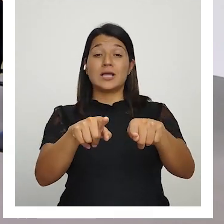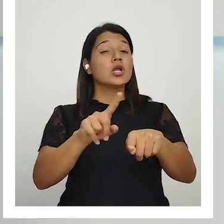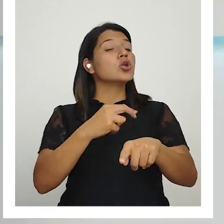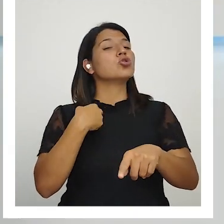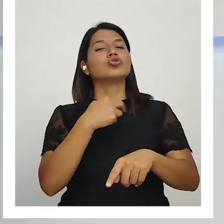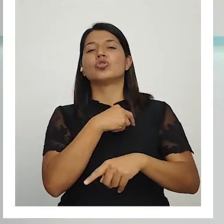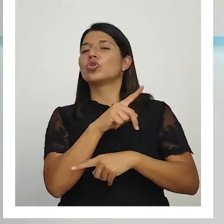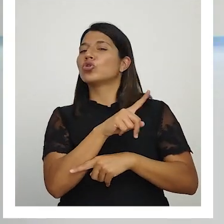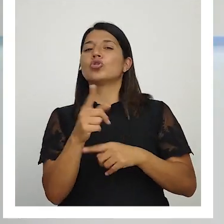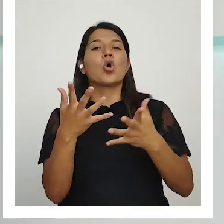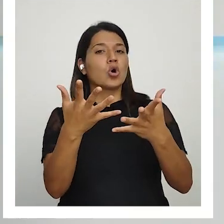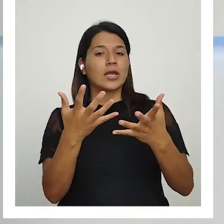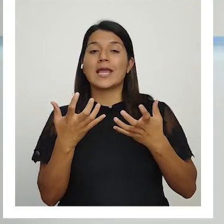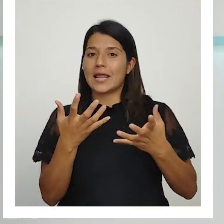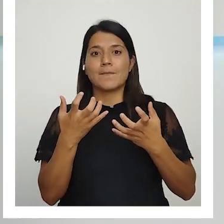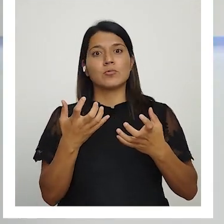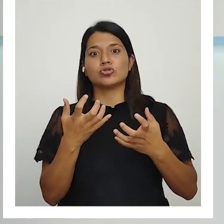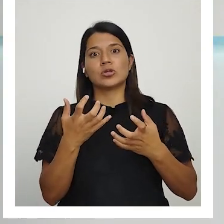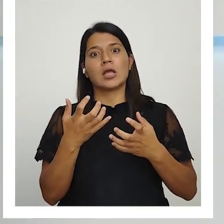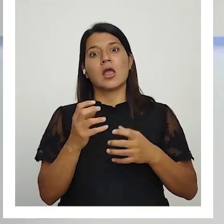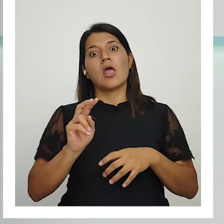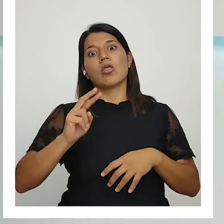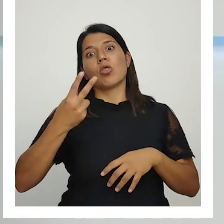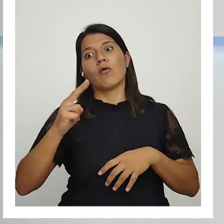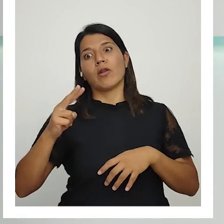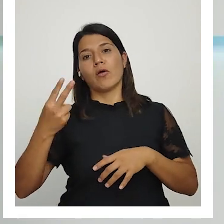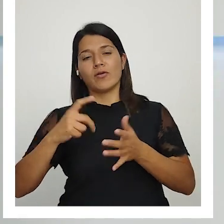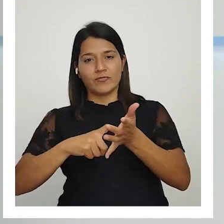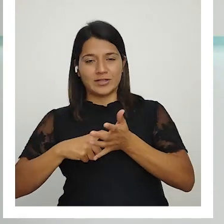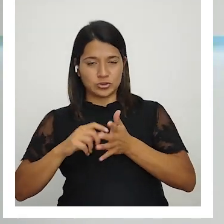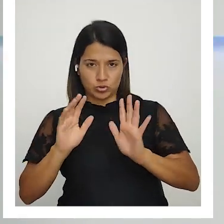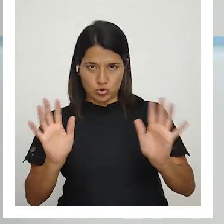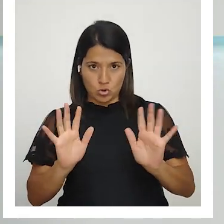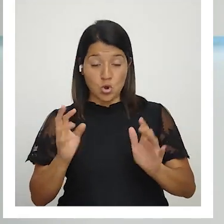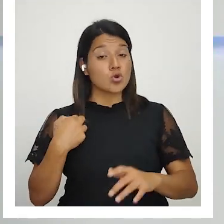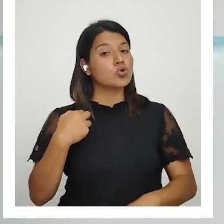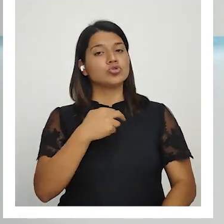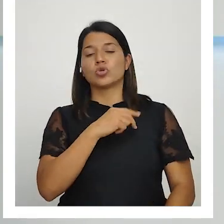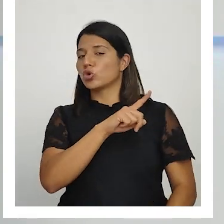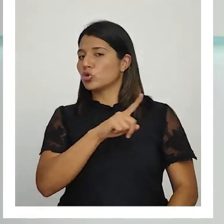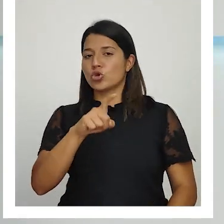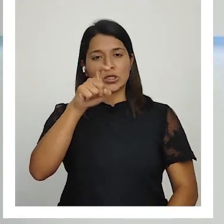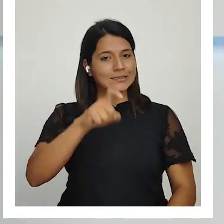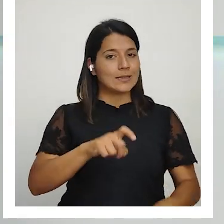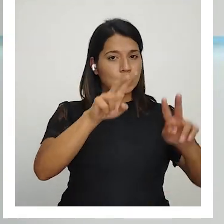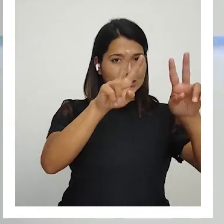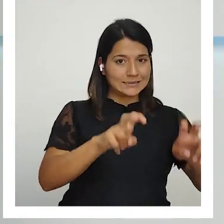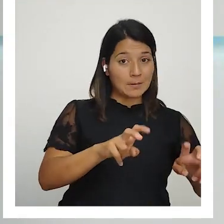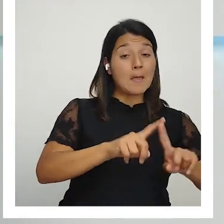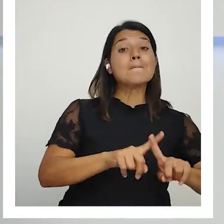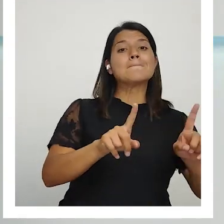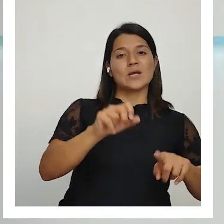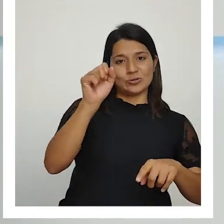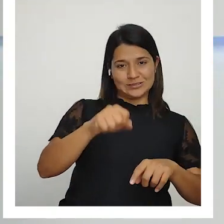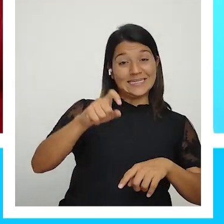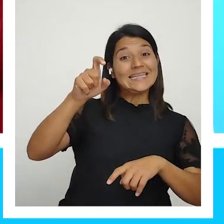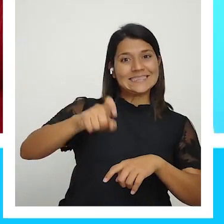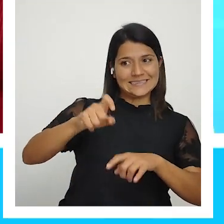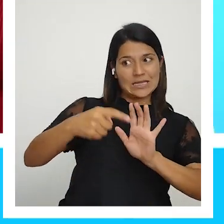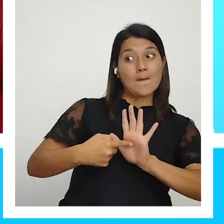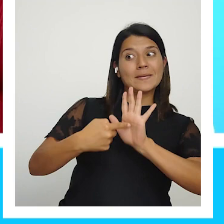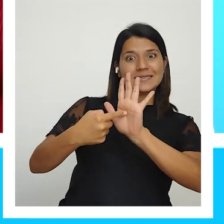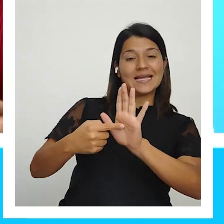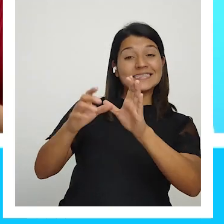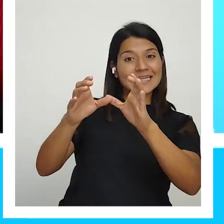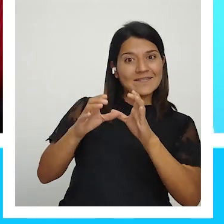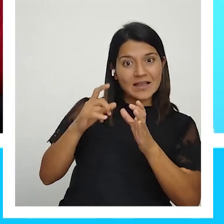haya una duplicidad de requisitos. Entonces, en ese caso, Chevening no necesita el examen, pero sí lo van a necesitar para las universidades. Me